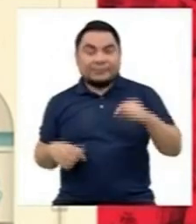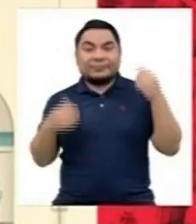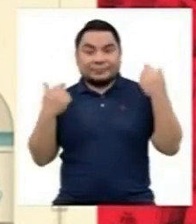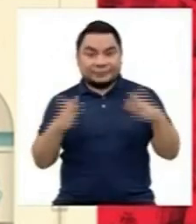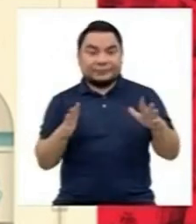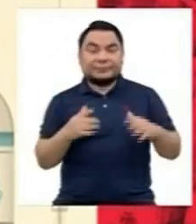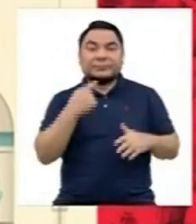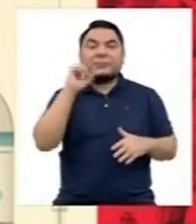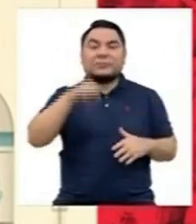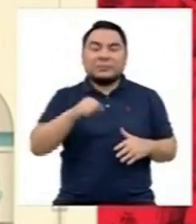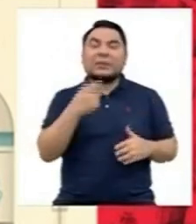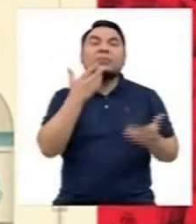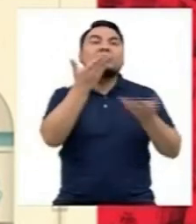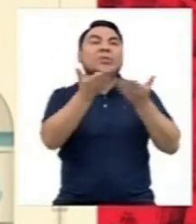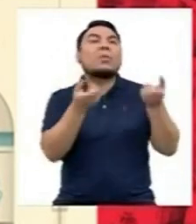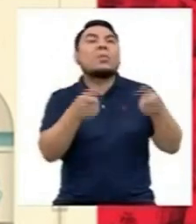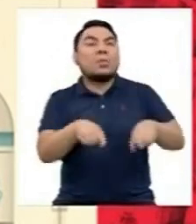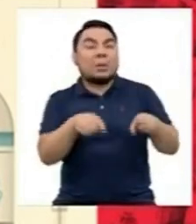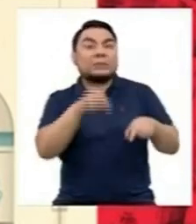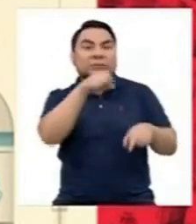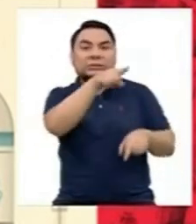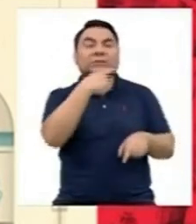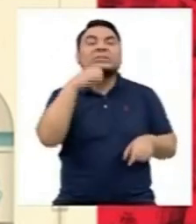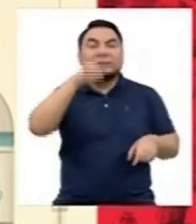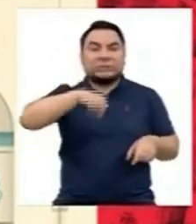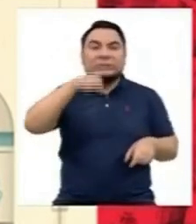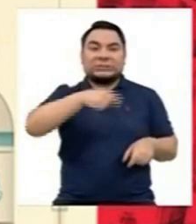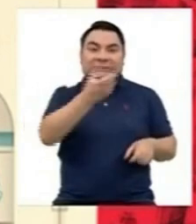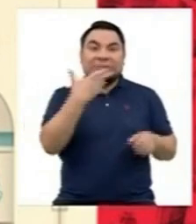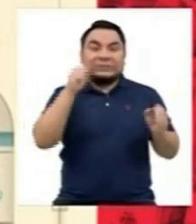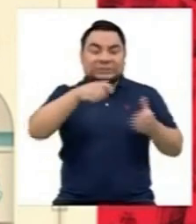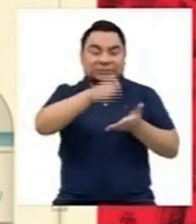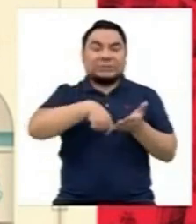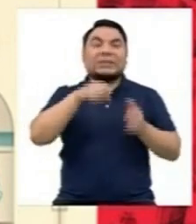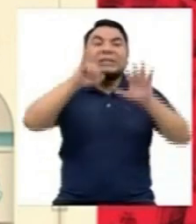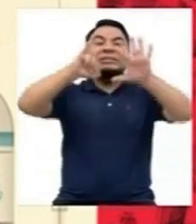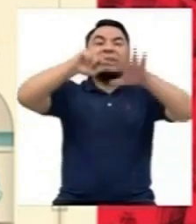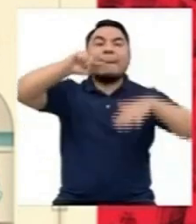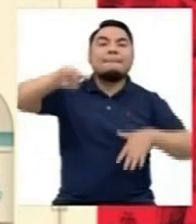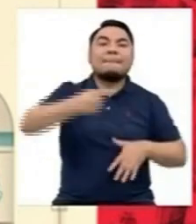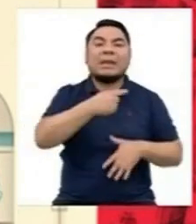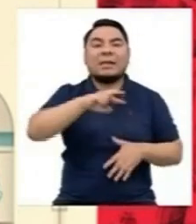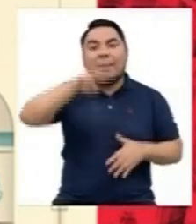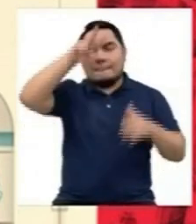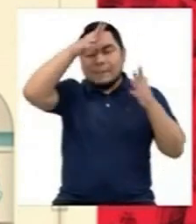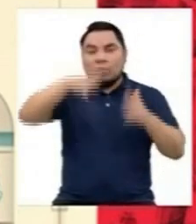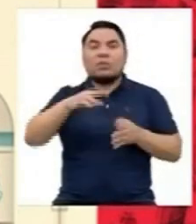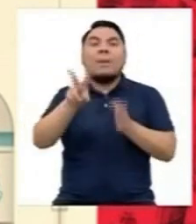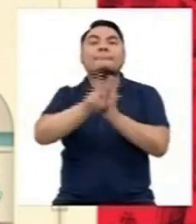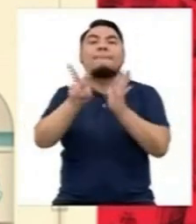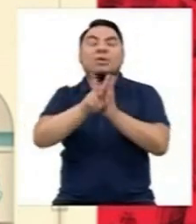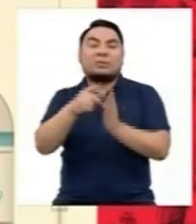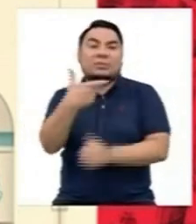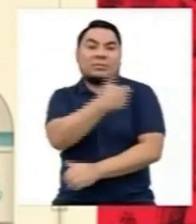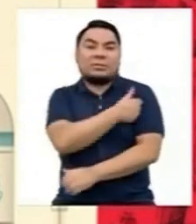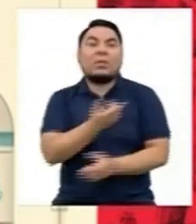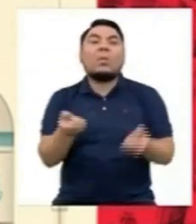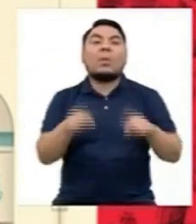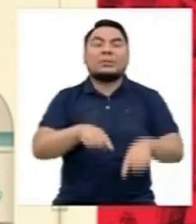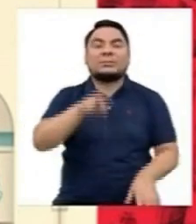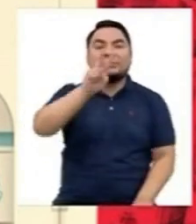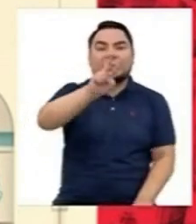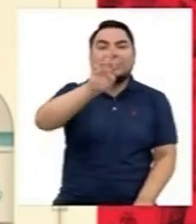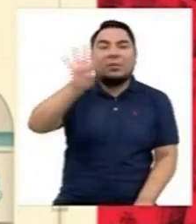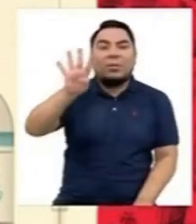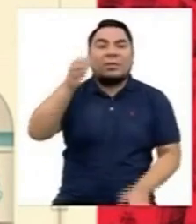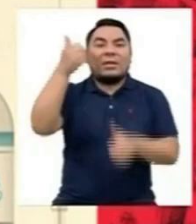la más avanzada sería el laboratorio chino-brasileño, que tiene más o menos una culminación para el periodo de este mes, con